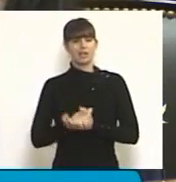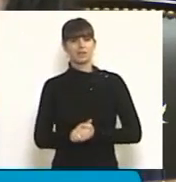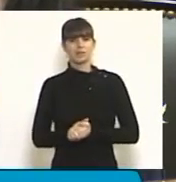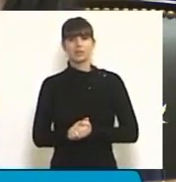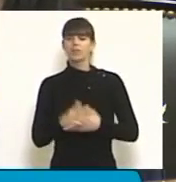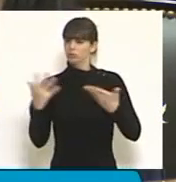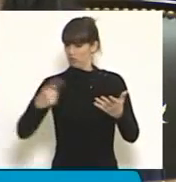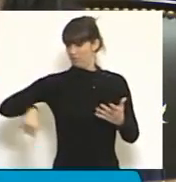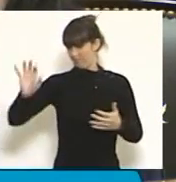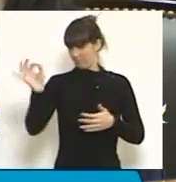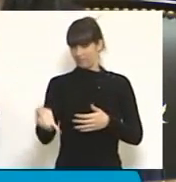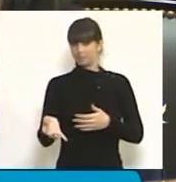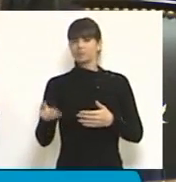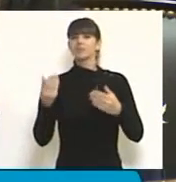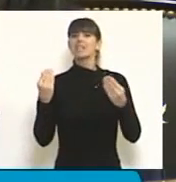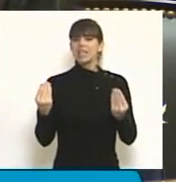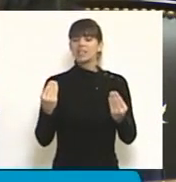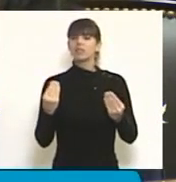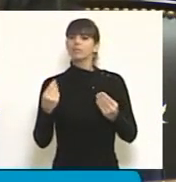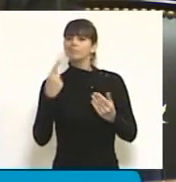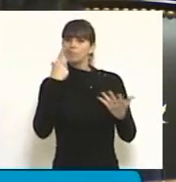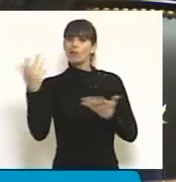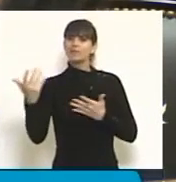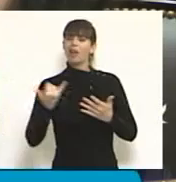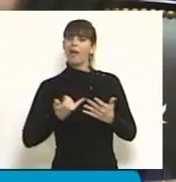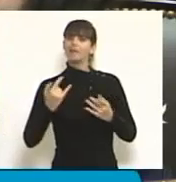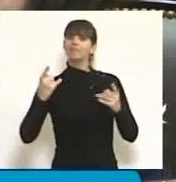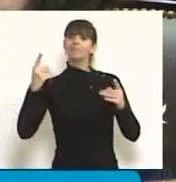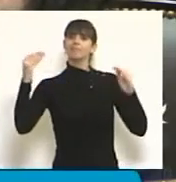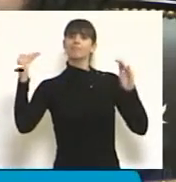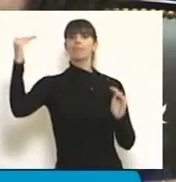es generar una brecha, una mayor